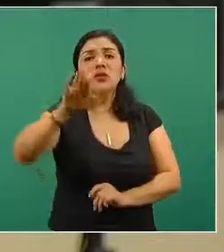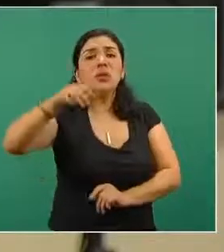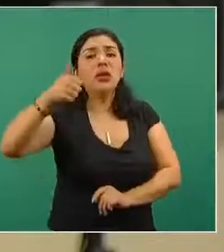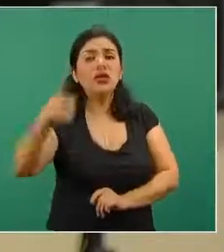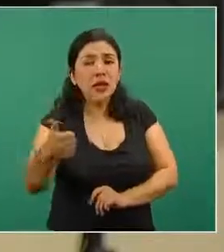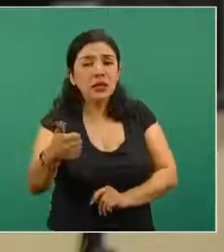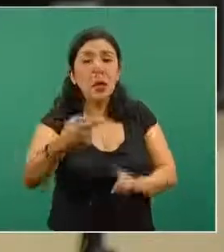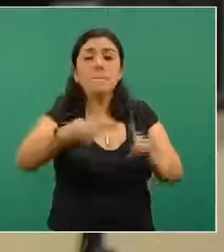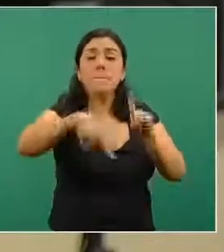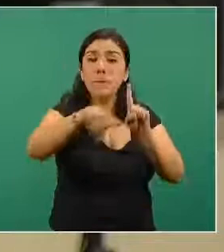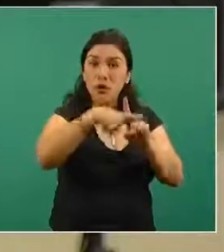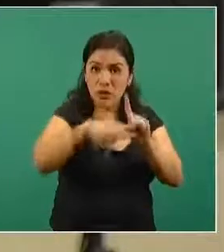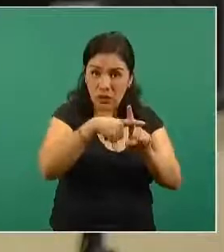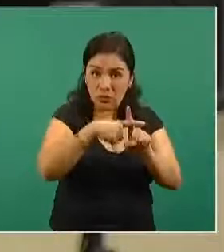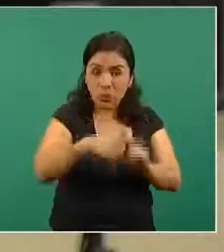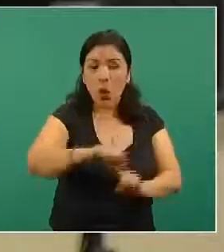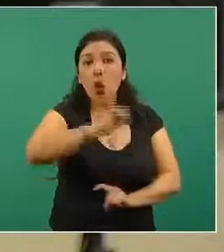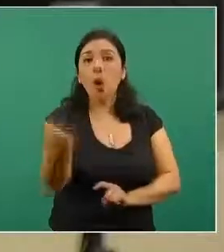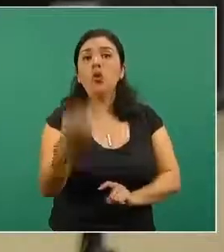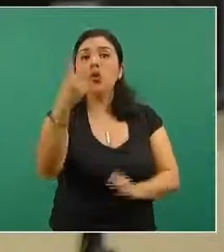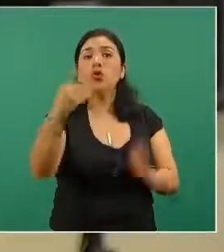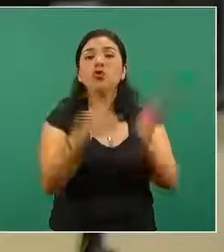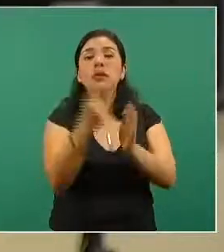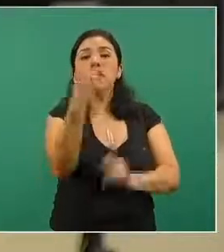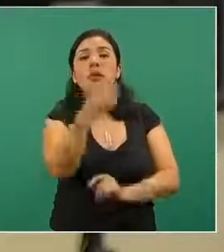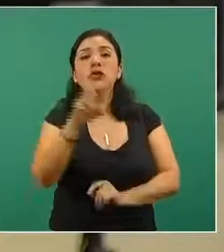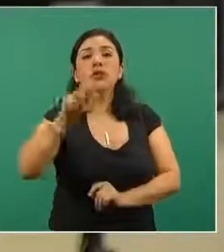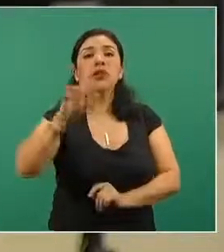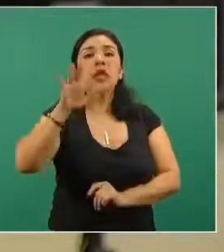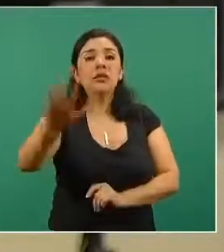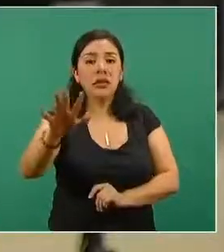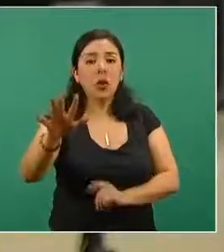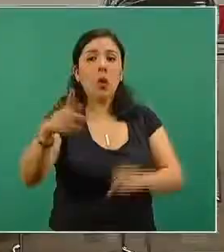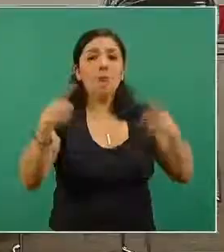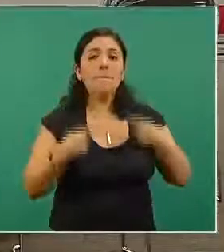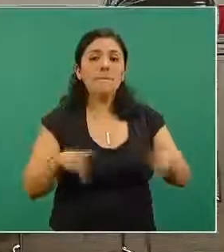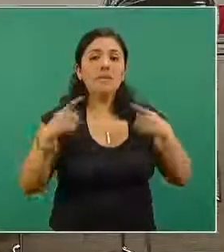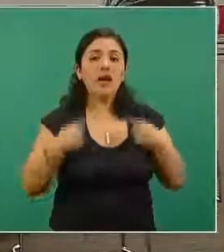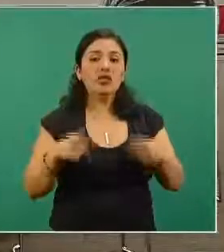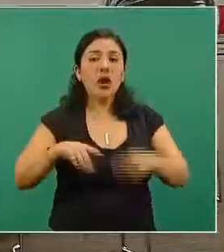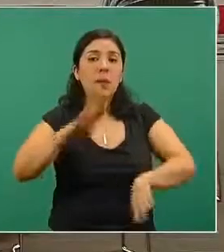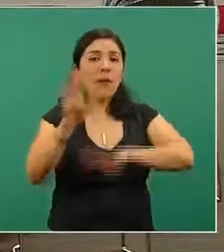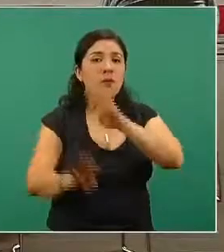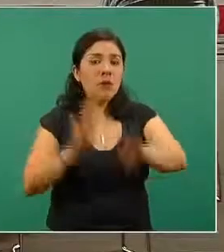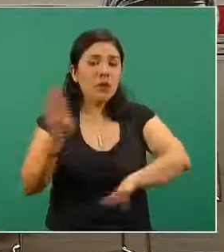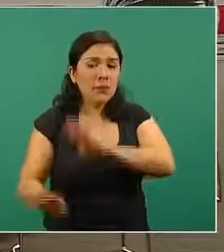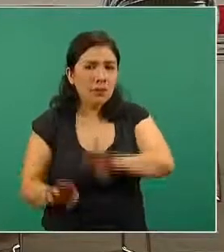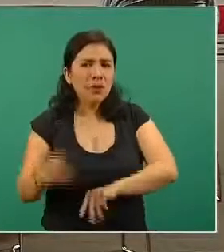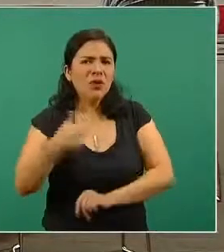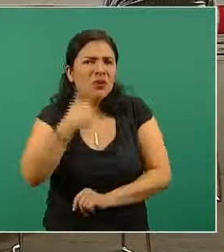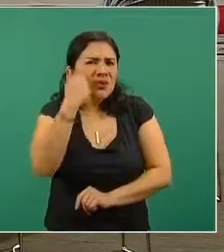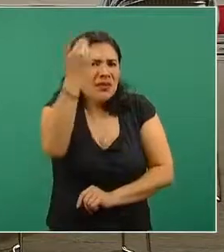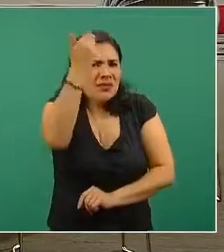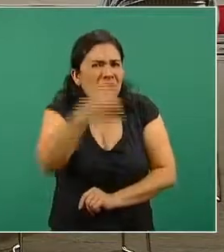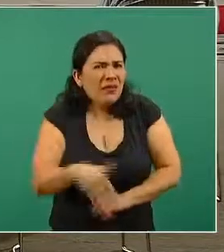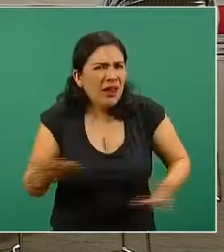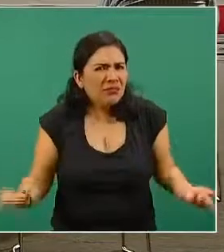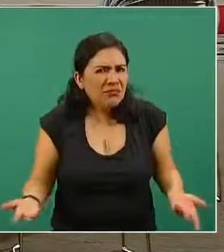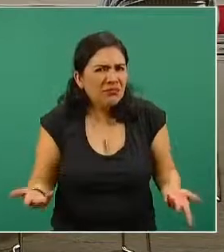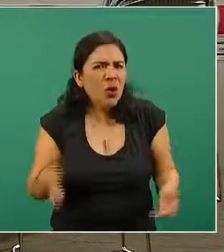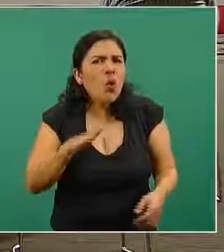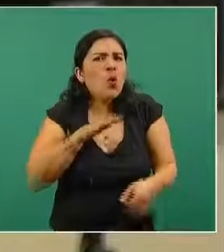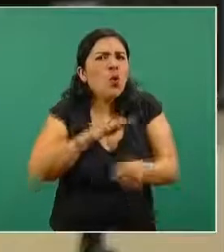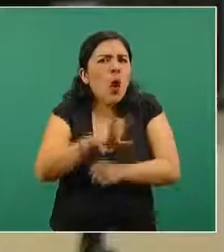17.156 casos positivos y 2.135 muertes. Quisiéramos saber qué